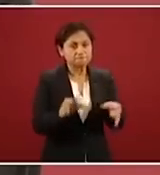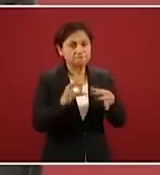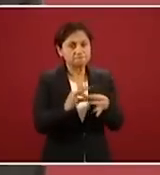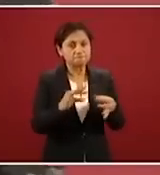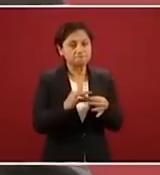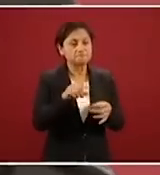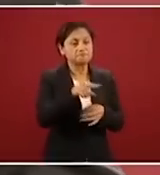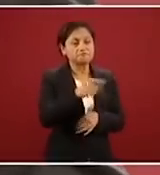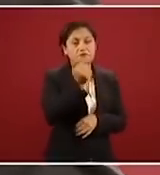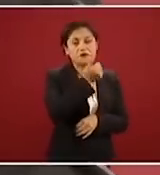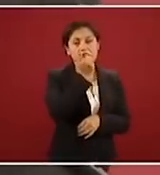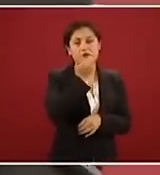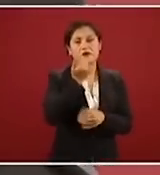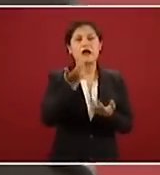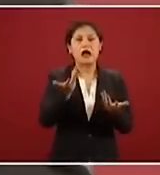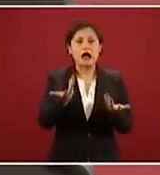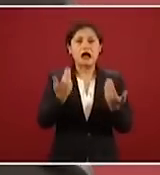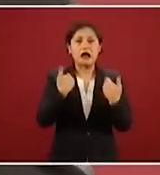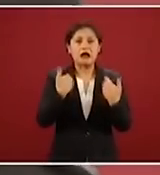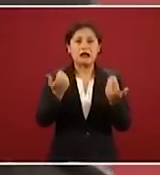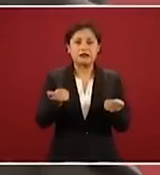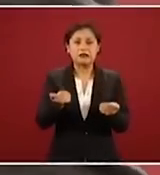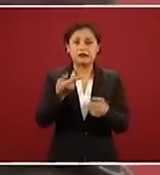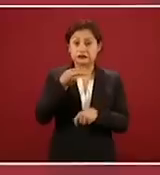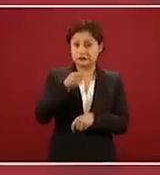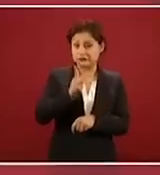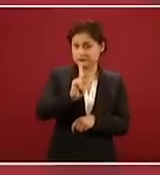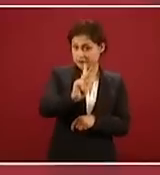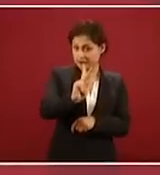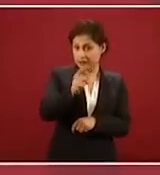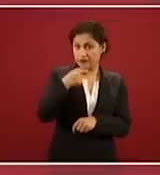Pero me llevó tiempo